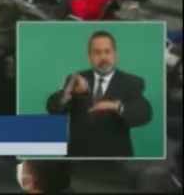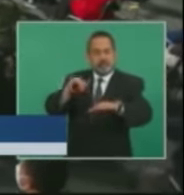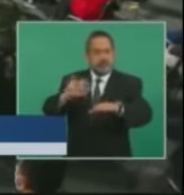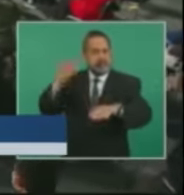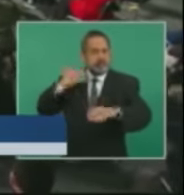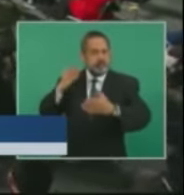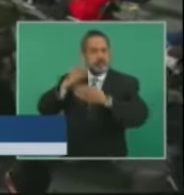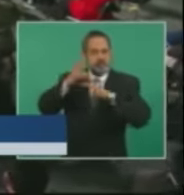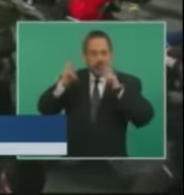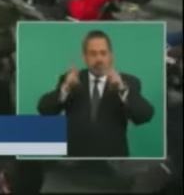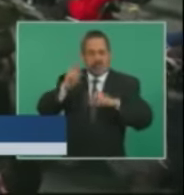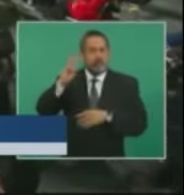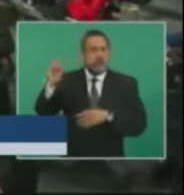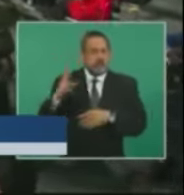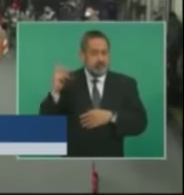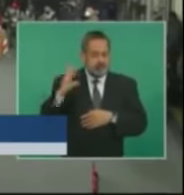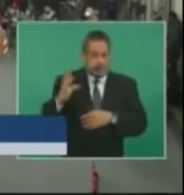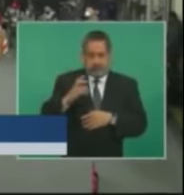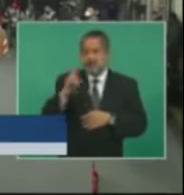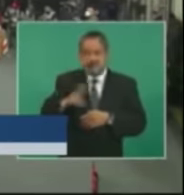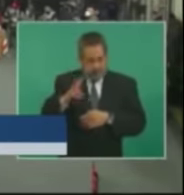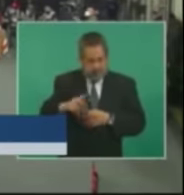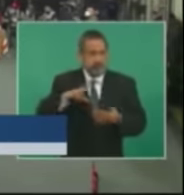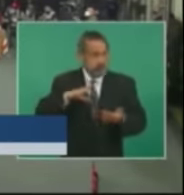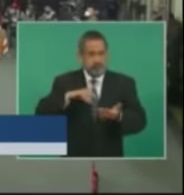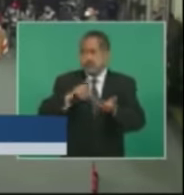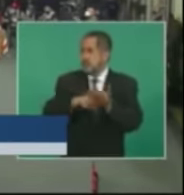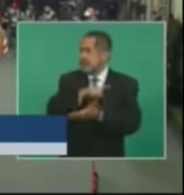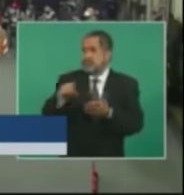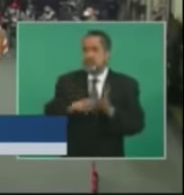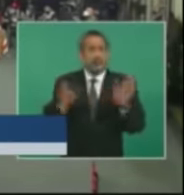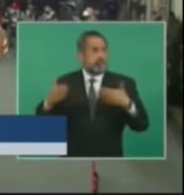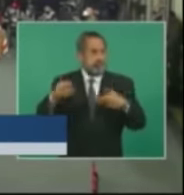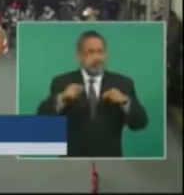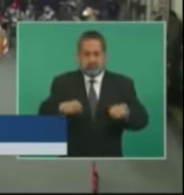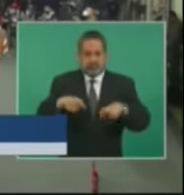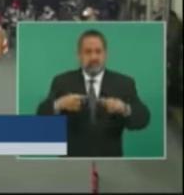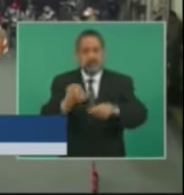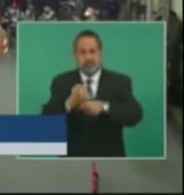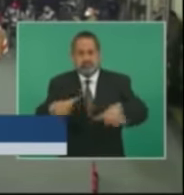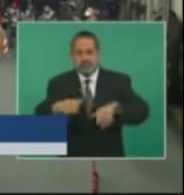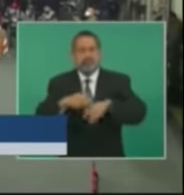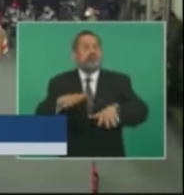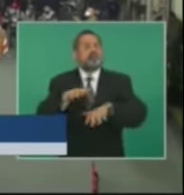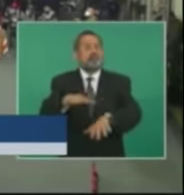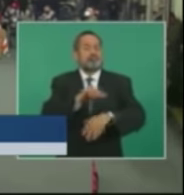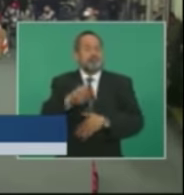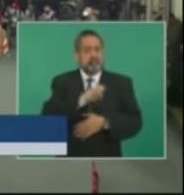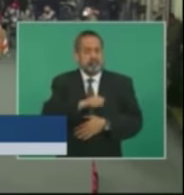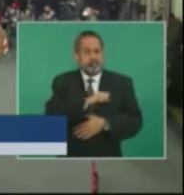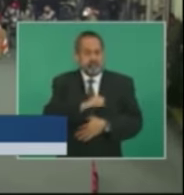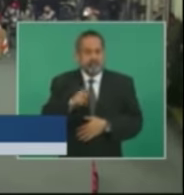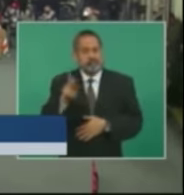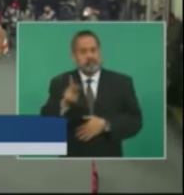pública. ¿Por qué? Porque los procesos de licitación, como sabemos, se escoge al mejor postor, la mejor oferta